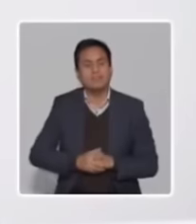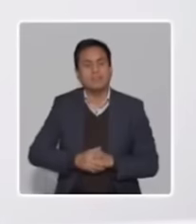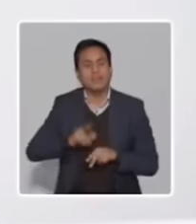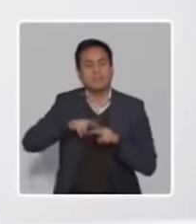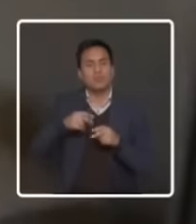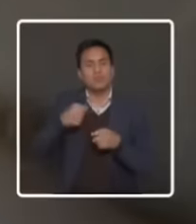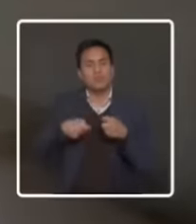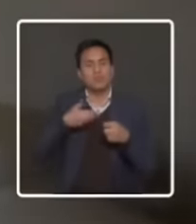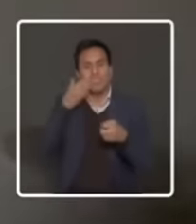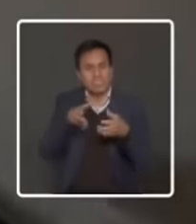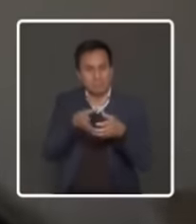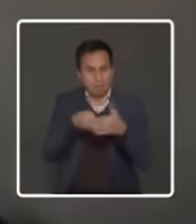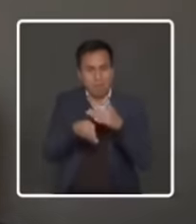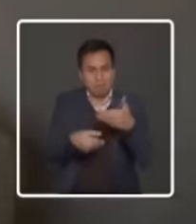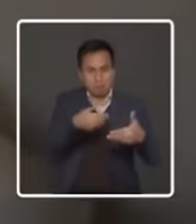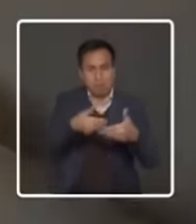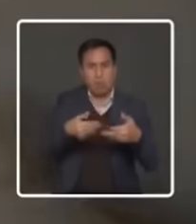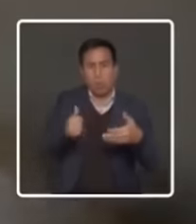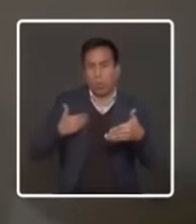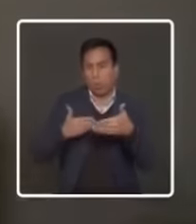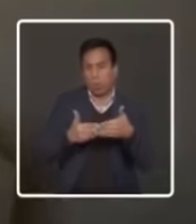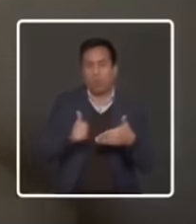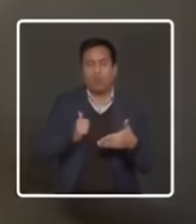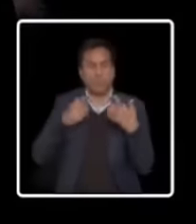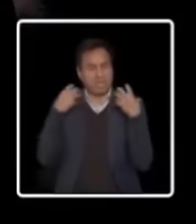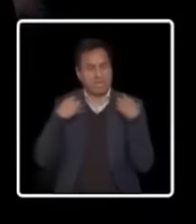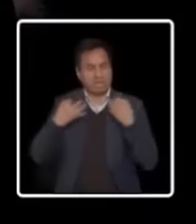antiguo rompehielos, que cumplió dignamente también su tarea.